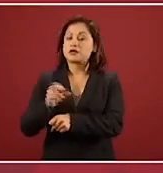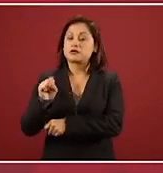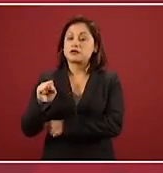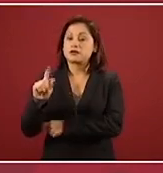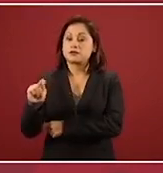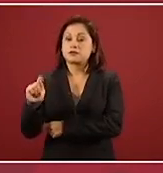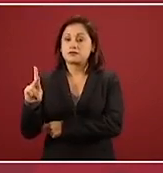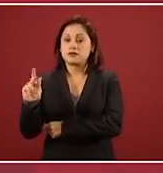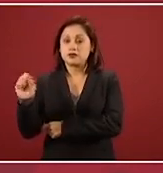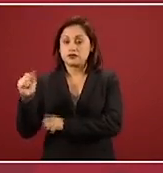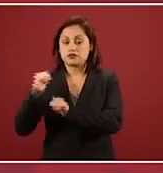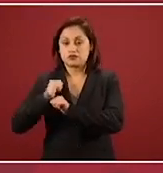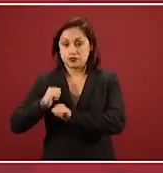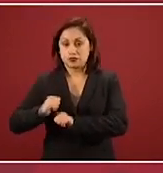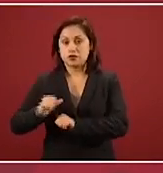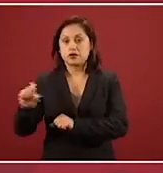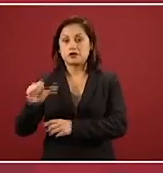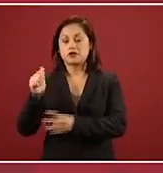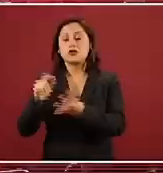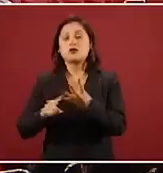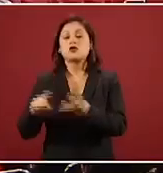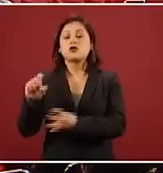y Zoé Robledo,